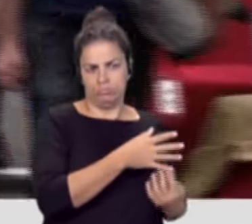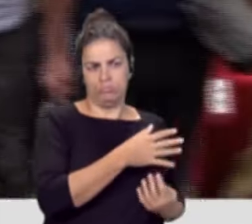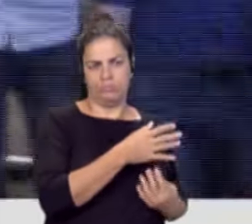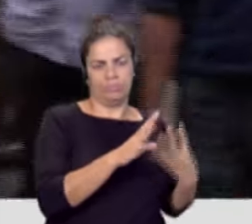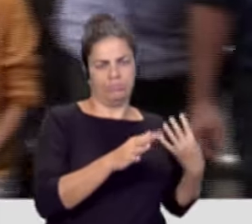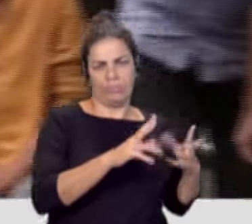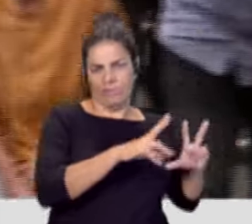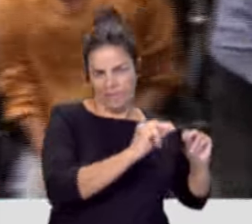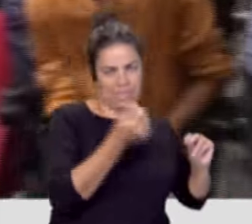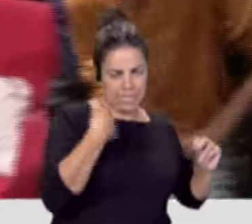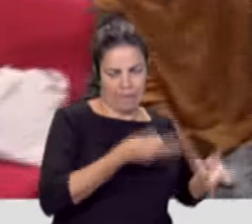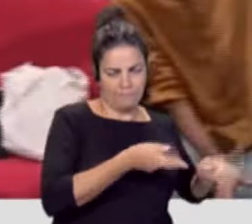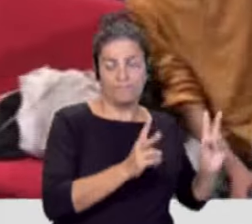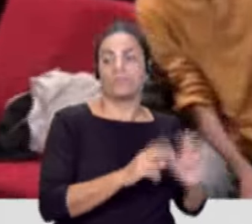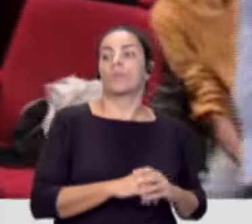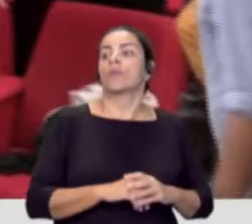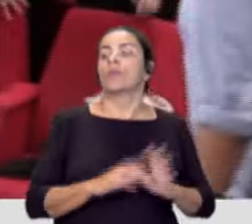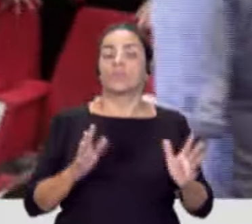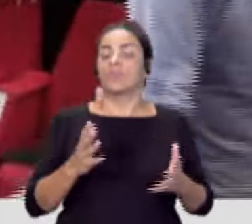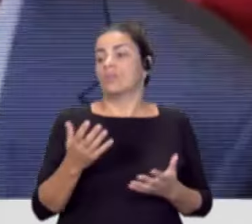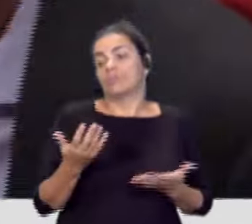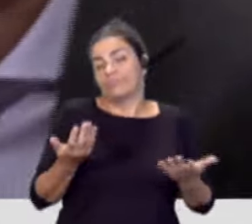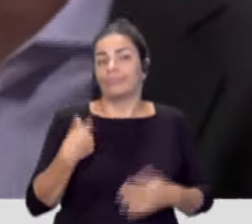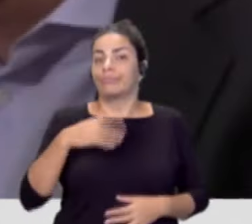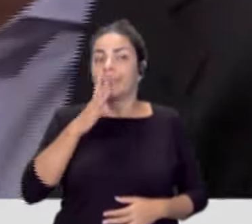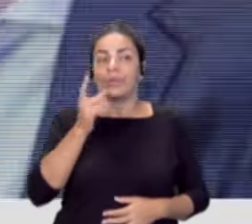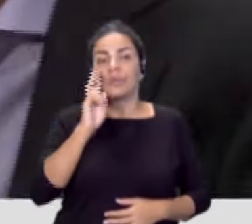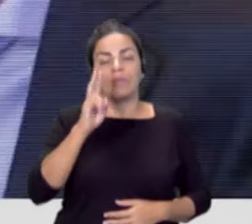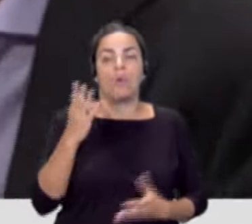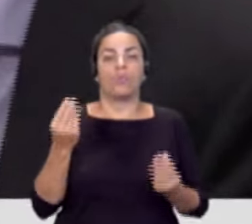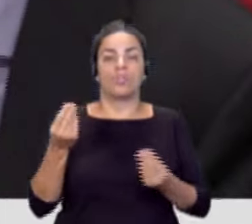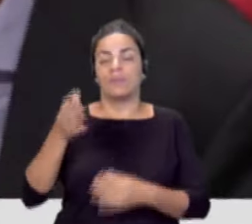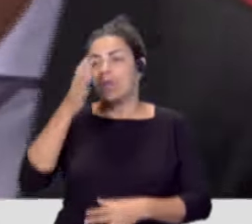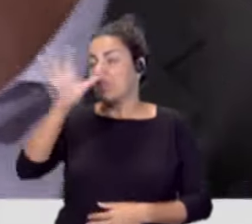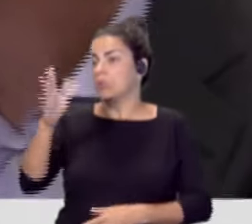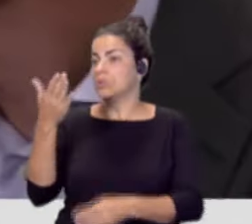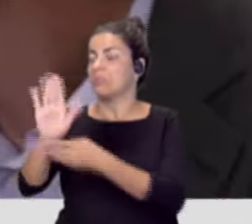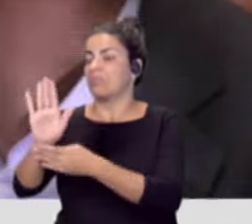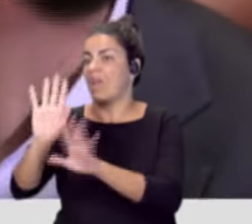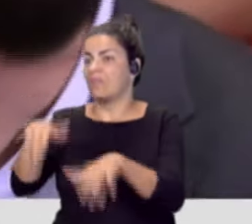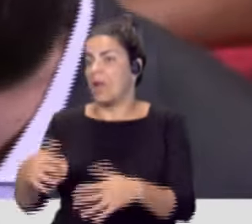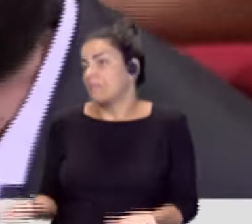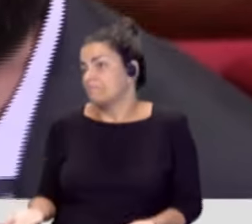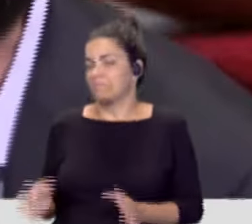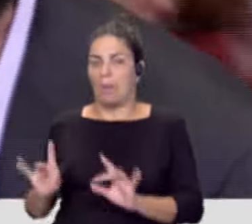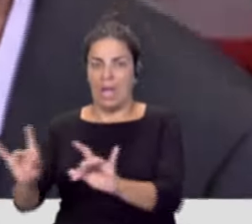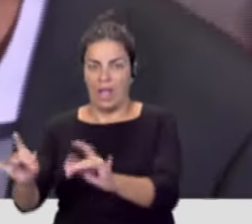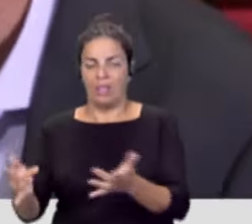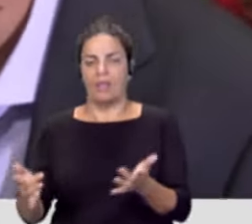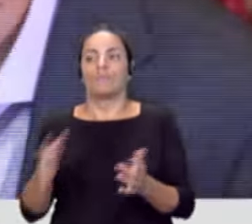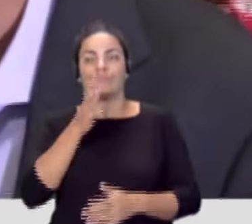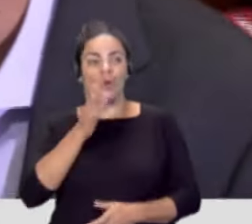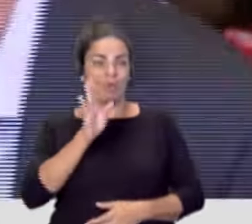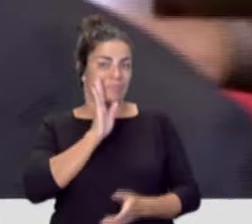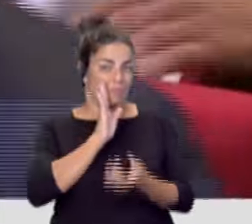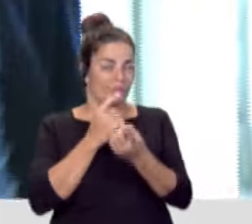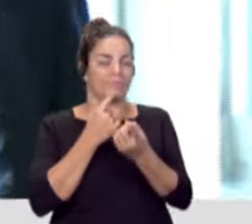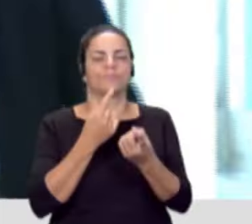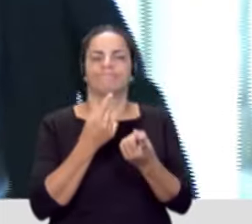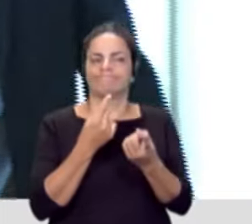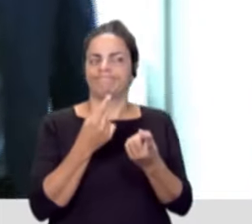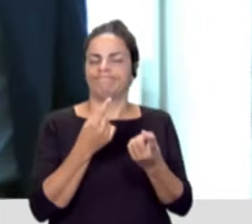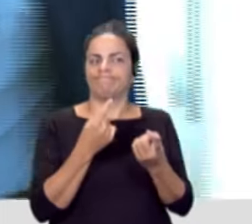las denuncias que muchas veces vemos que no llegan a nada o que es difícil, como decía Pilar, es difícil demostrar